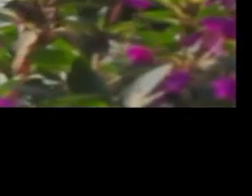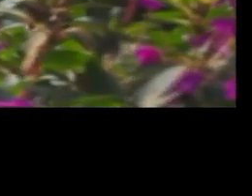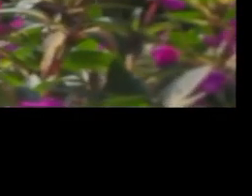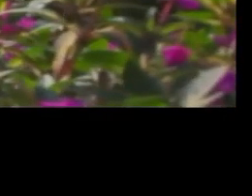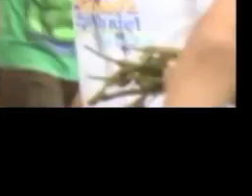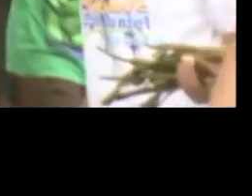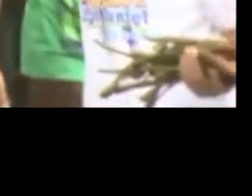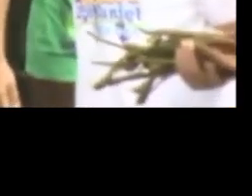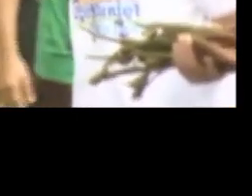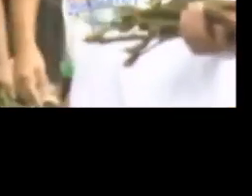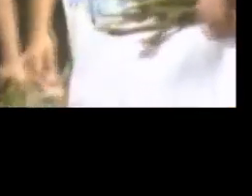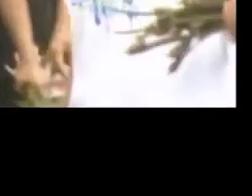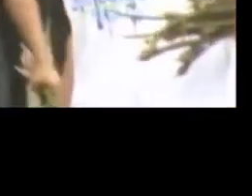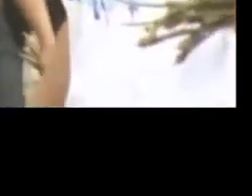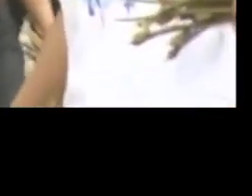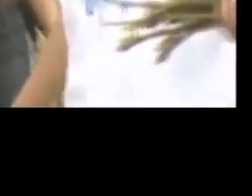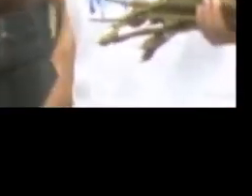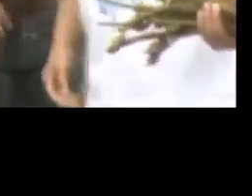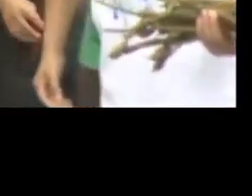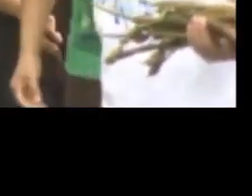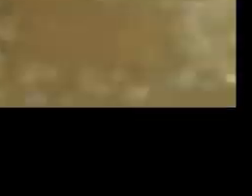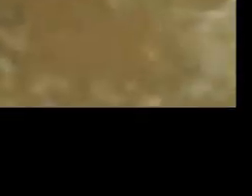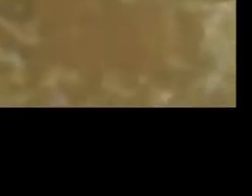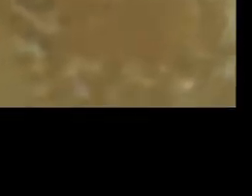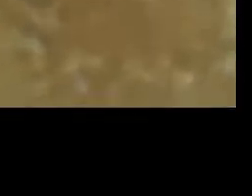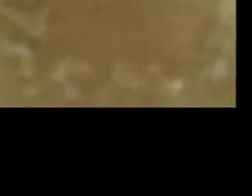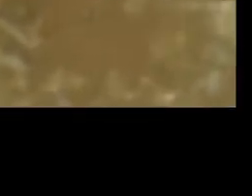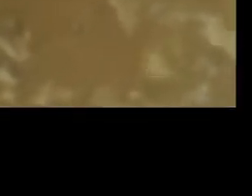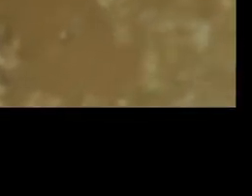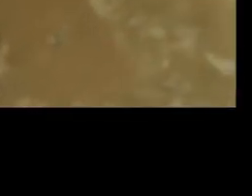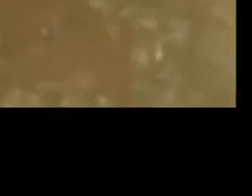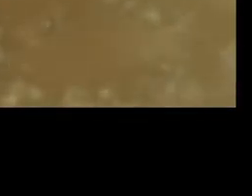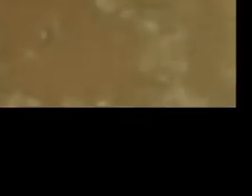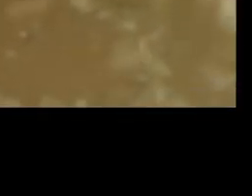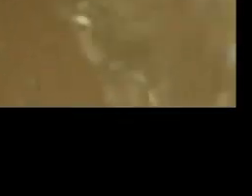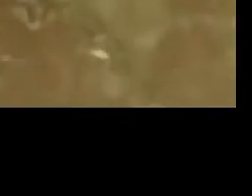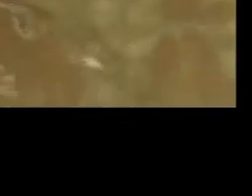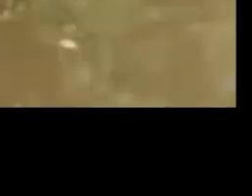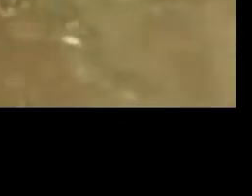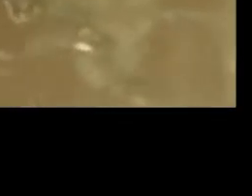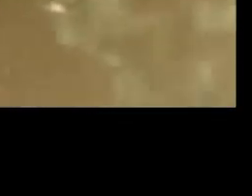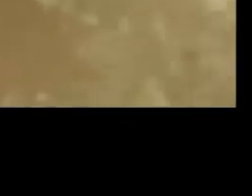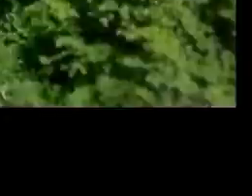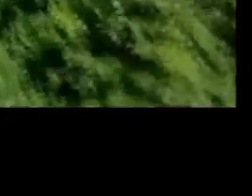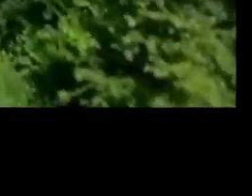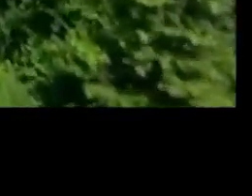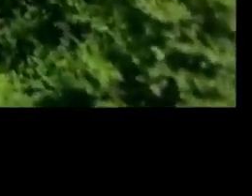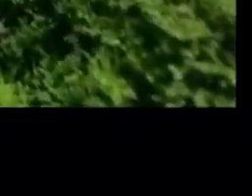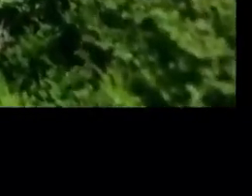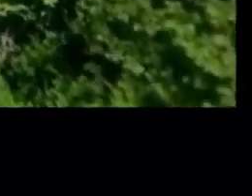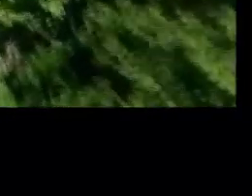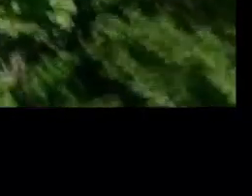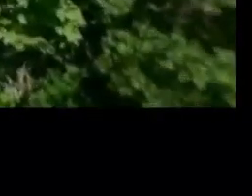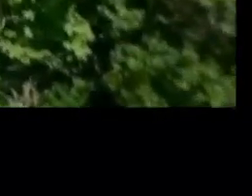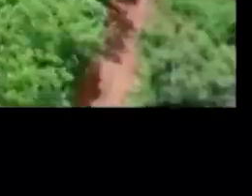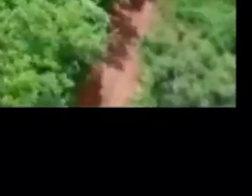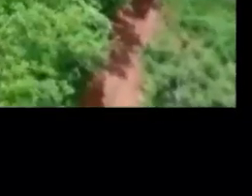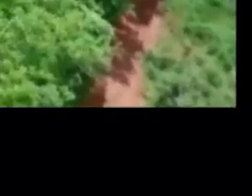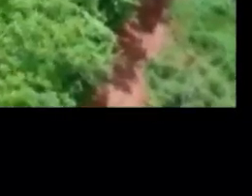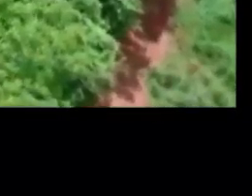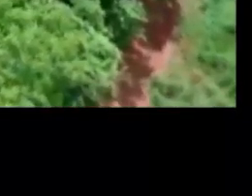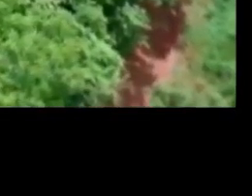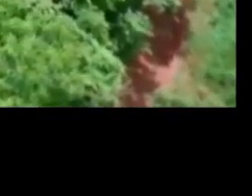Cuidemos nuestro medio ambiente, sembremos árboles. Los árboles, además de producir oxígeno y embellecer nuestro entorno, son hábitats